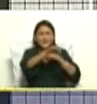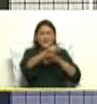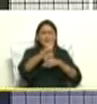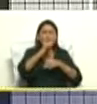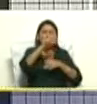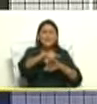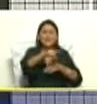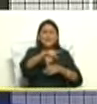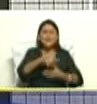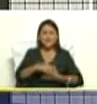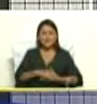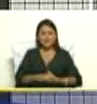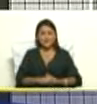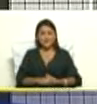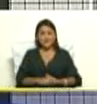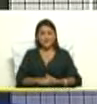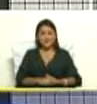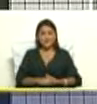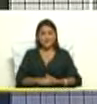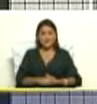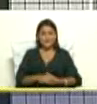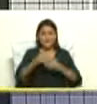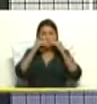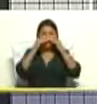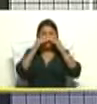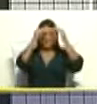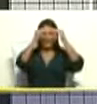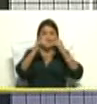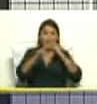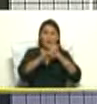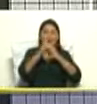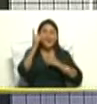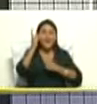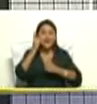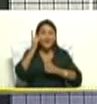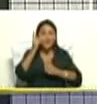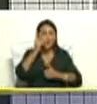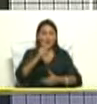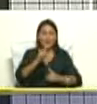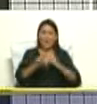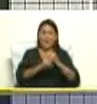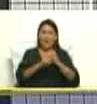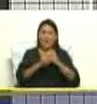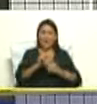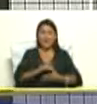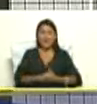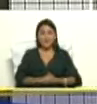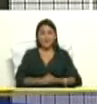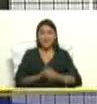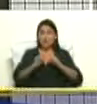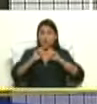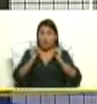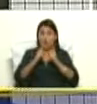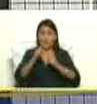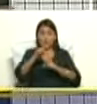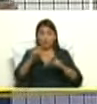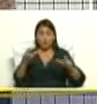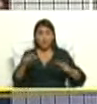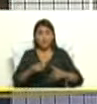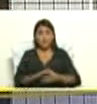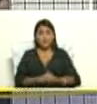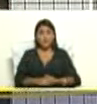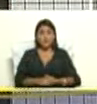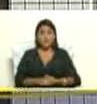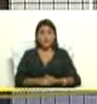así Mira de la nariz para arriba vale Es igualito de arriba bueno todos los que nos